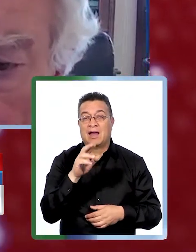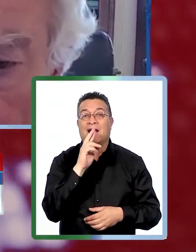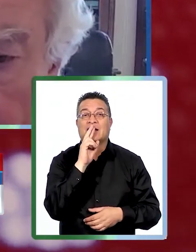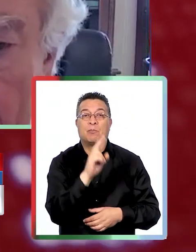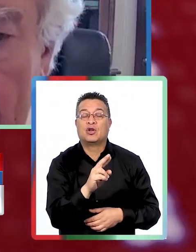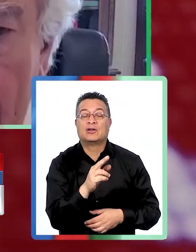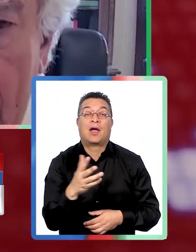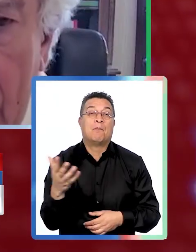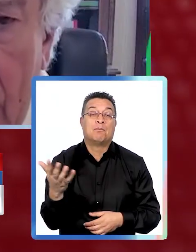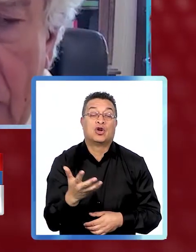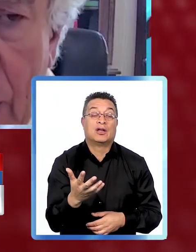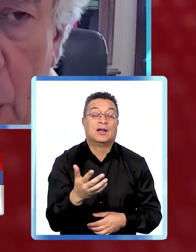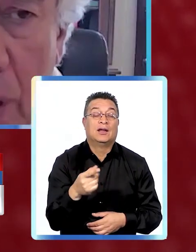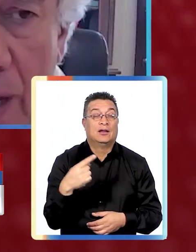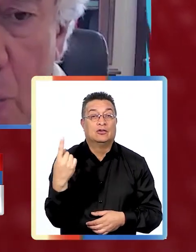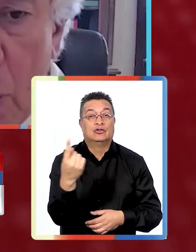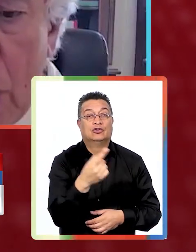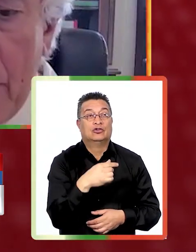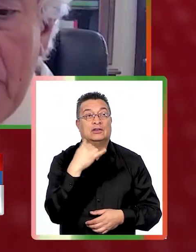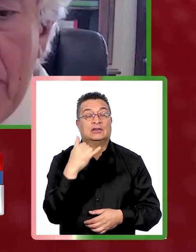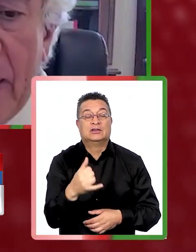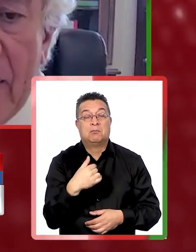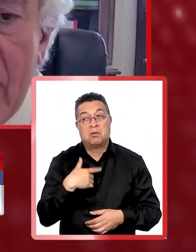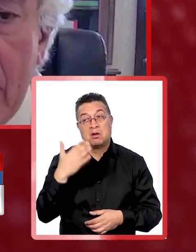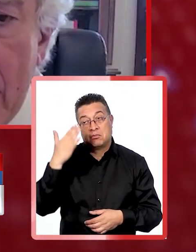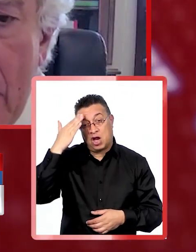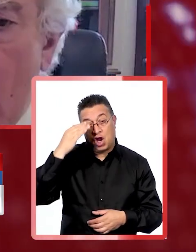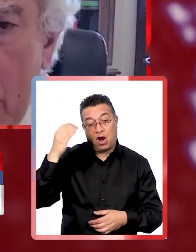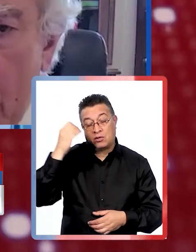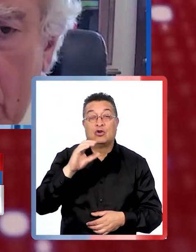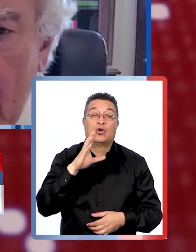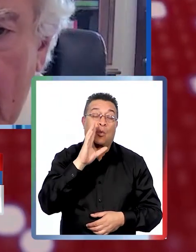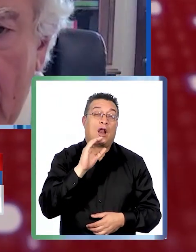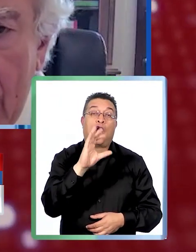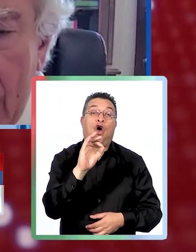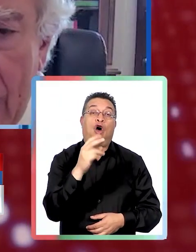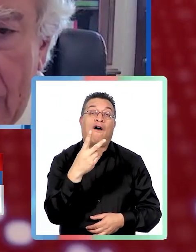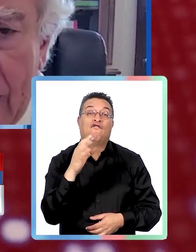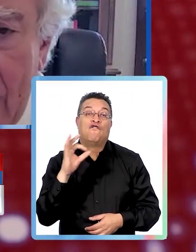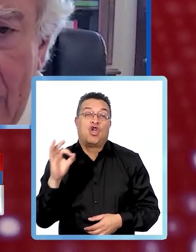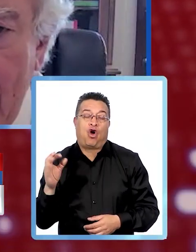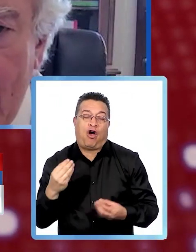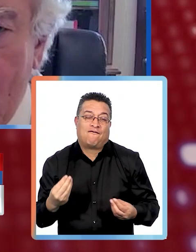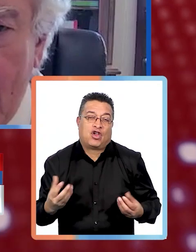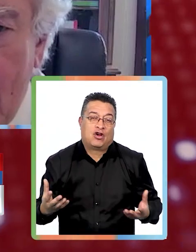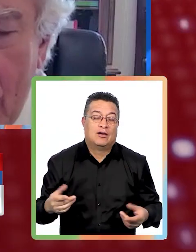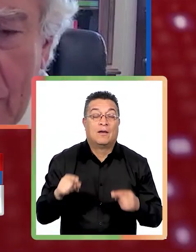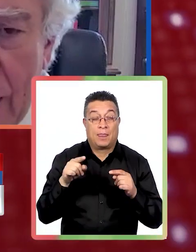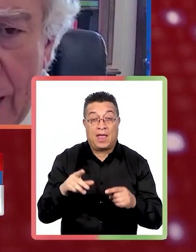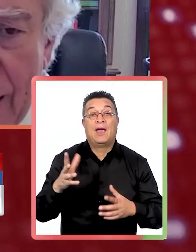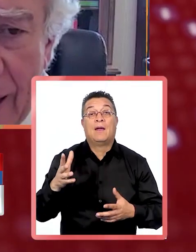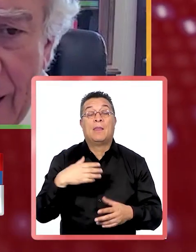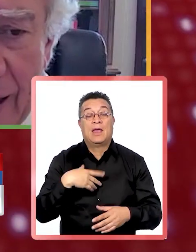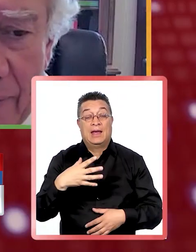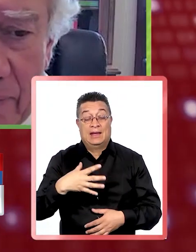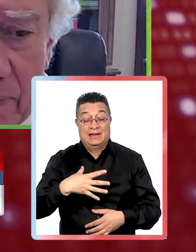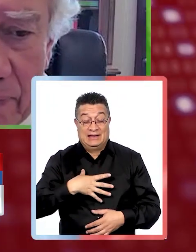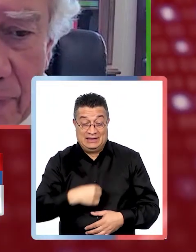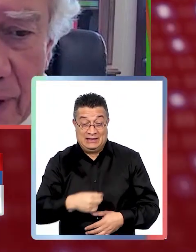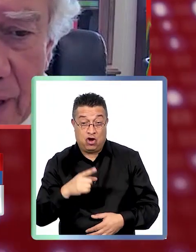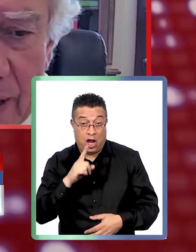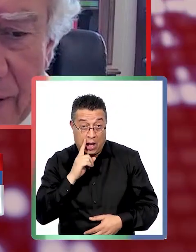esa respuesta es lo que a uno le puede parecer más obvio. Tener hijos